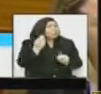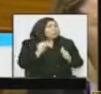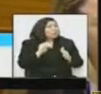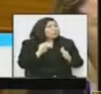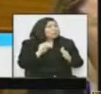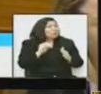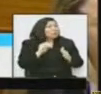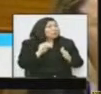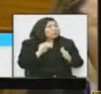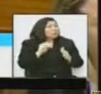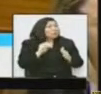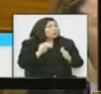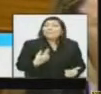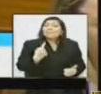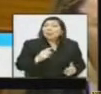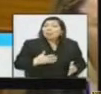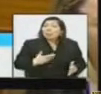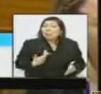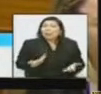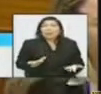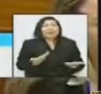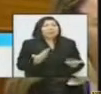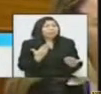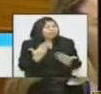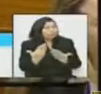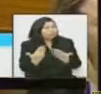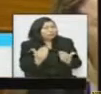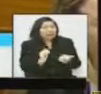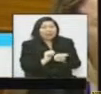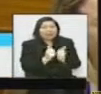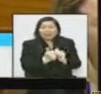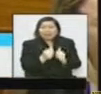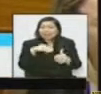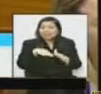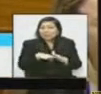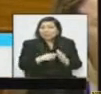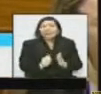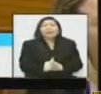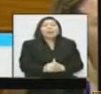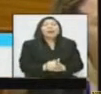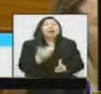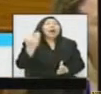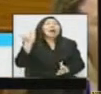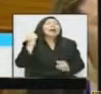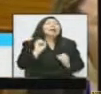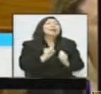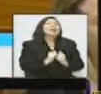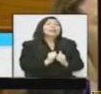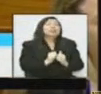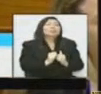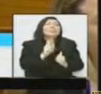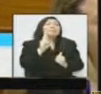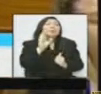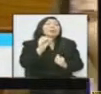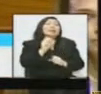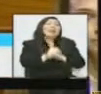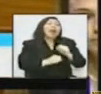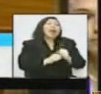también tratando de que se compensará con la gente que todavía está dudosa